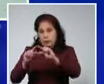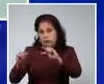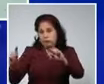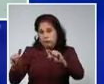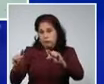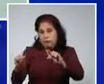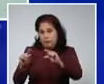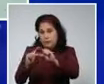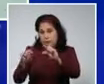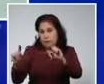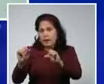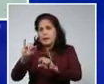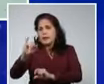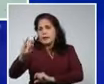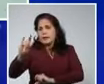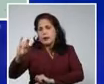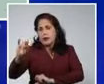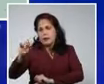es el